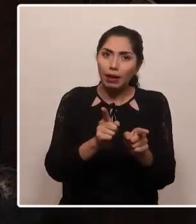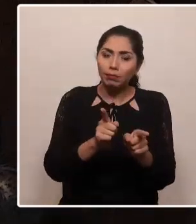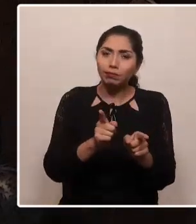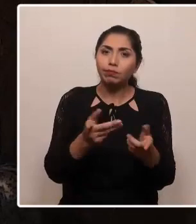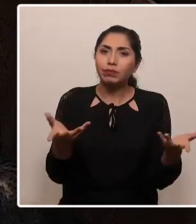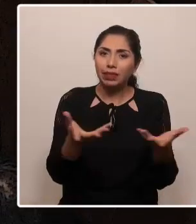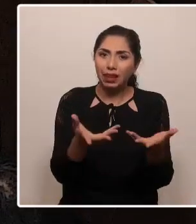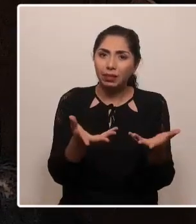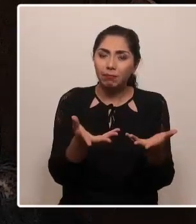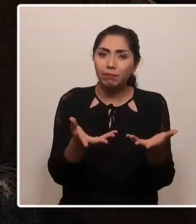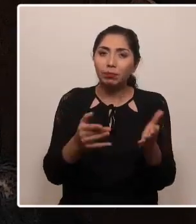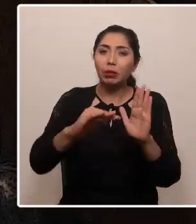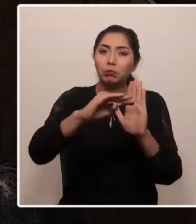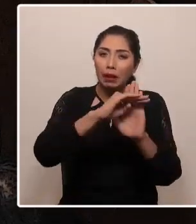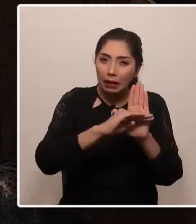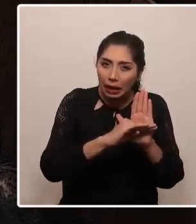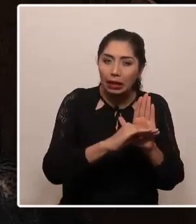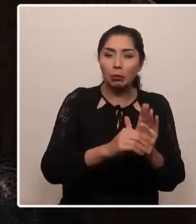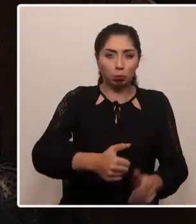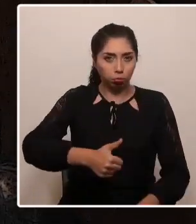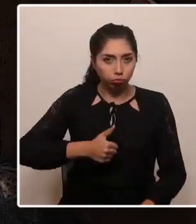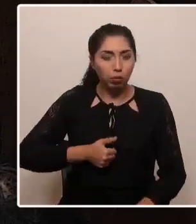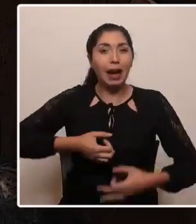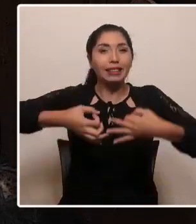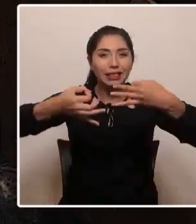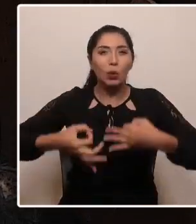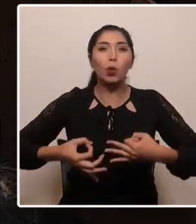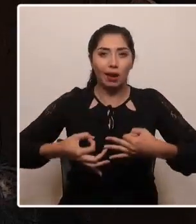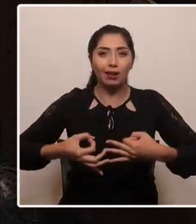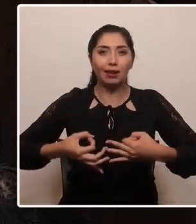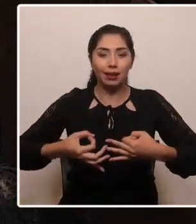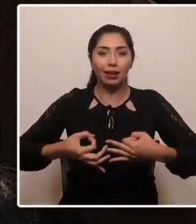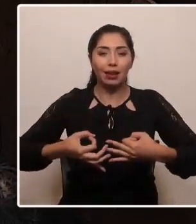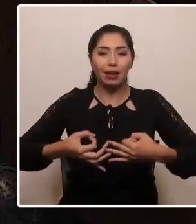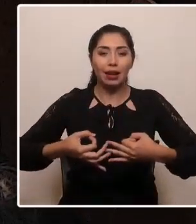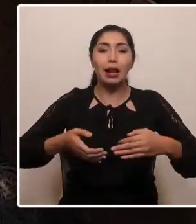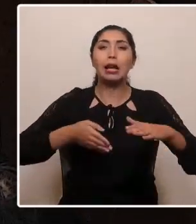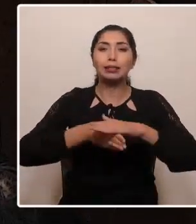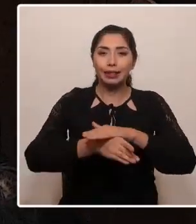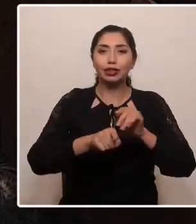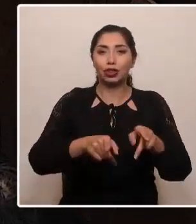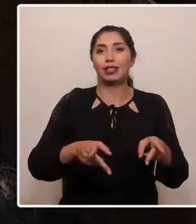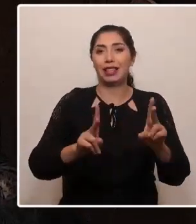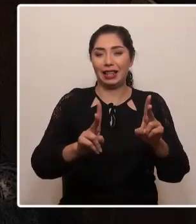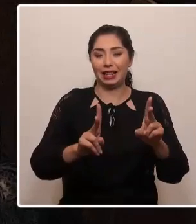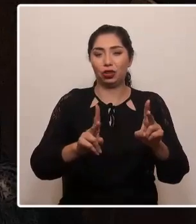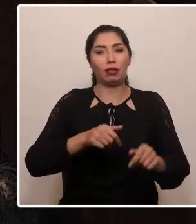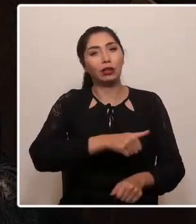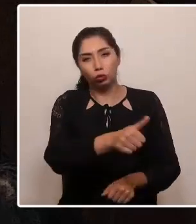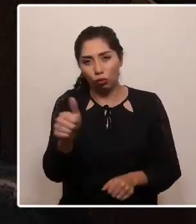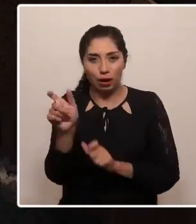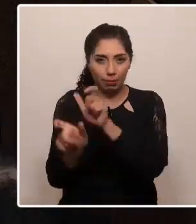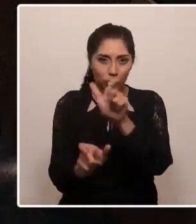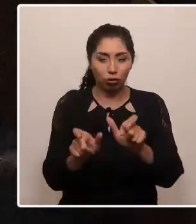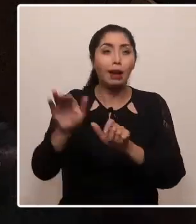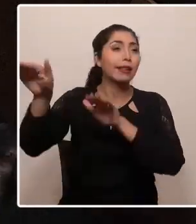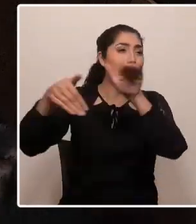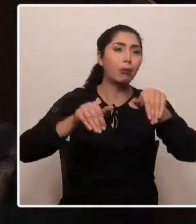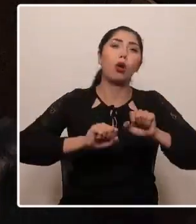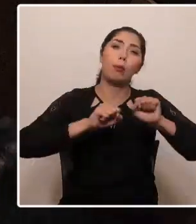de adoptar las medidas necesarias para asegurar el goce oportuno y universal de este derecho. Llamo a aprobar. Muchas gracias.